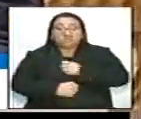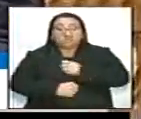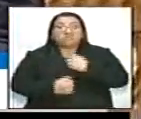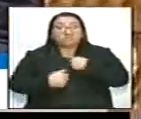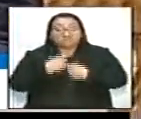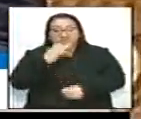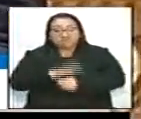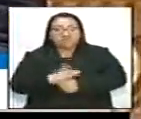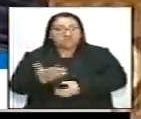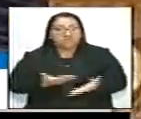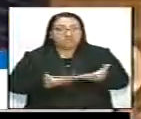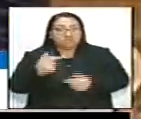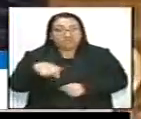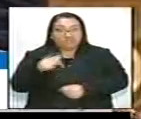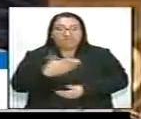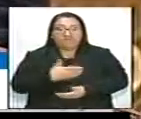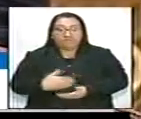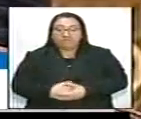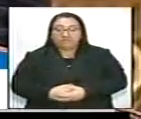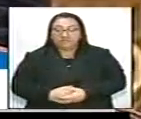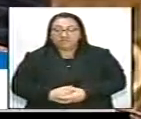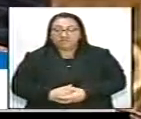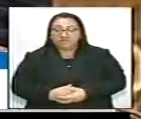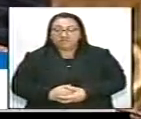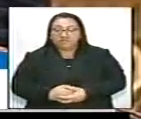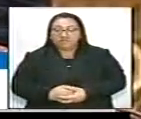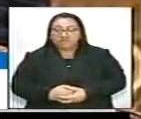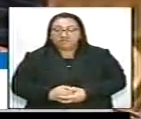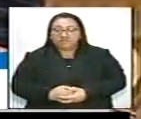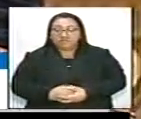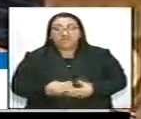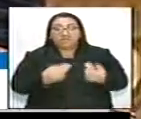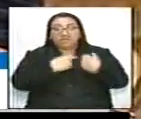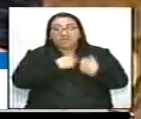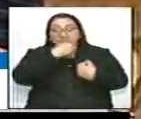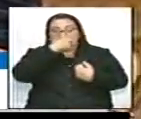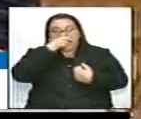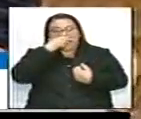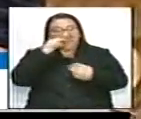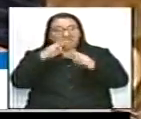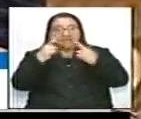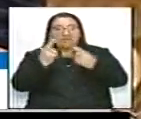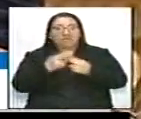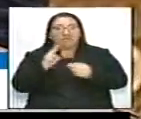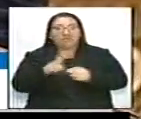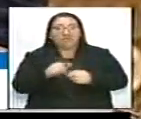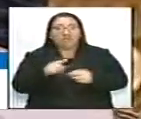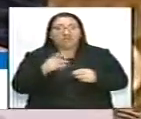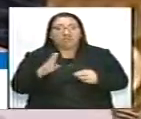de servir en esta presidencia como encargo recibido por el periodo de sesiones legislativa